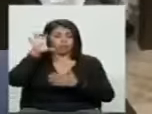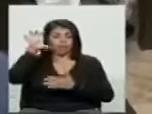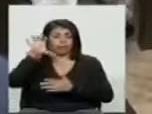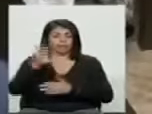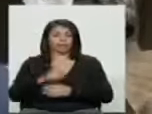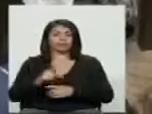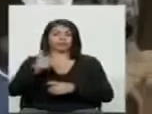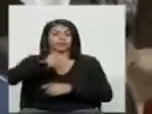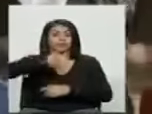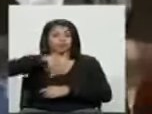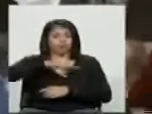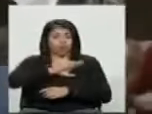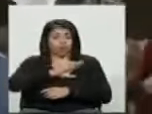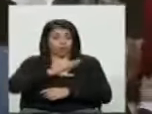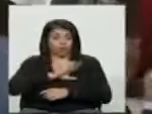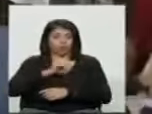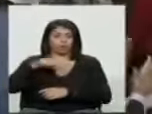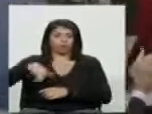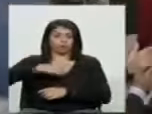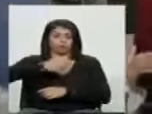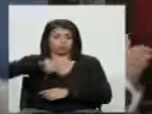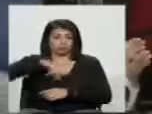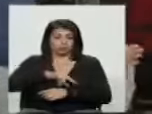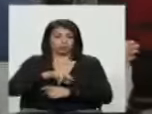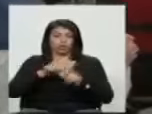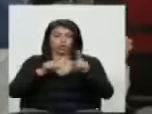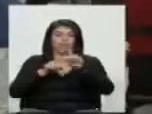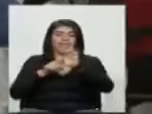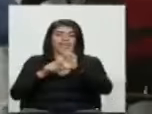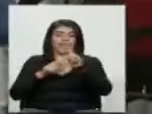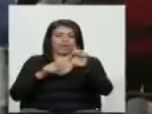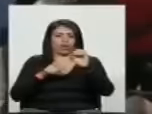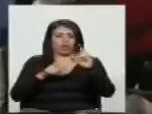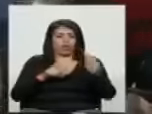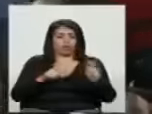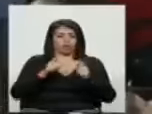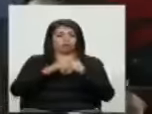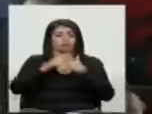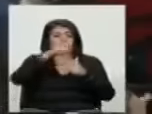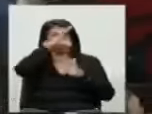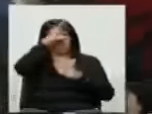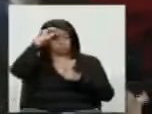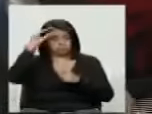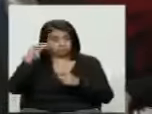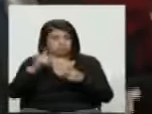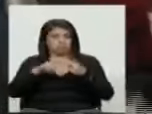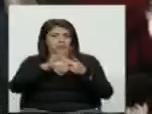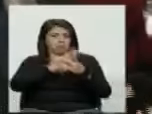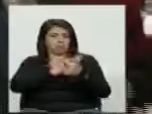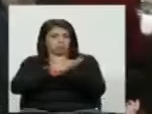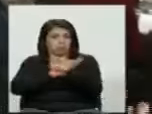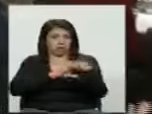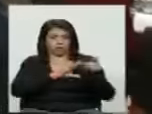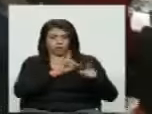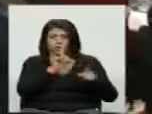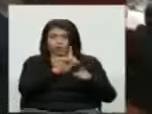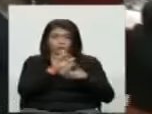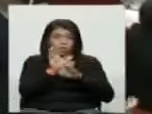siendo nuestro, de nosotros, no de los Moss, no de Donald Trump. Es